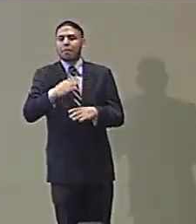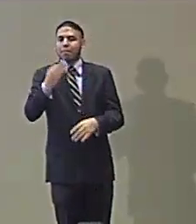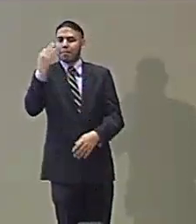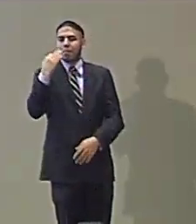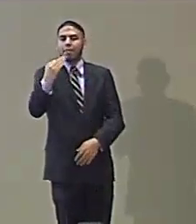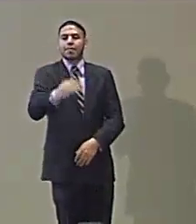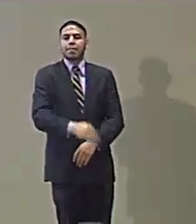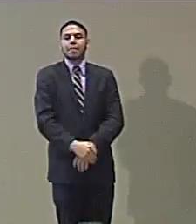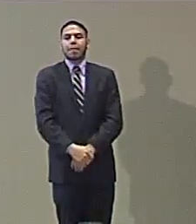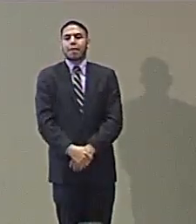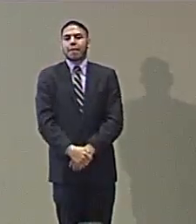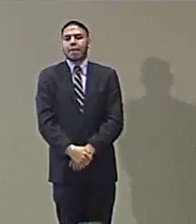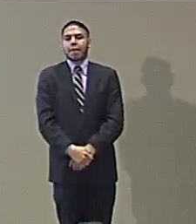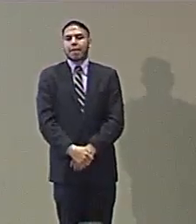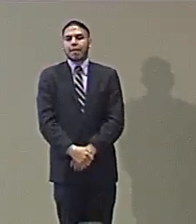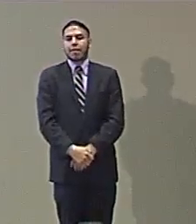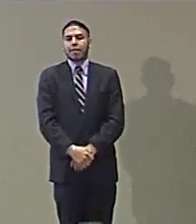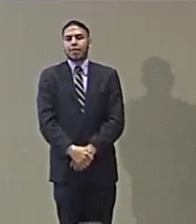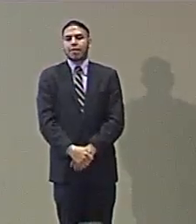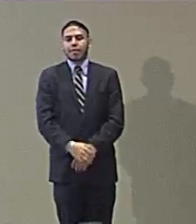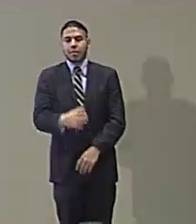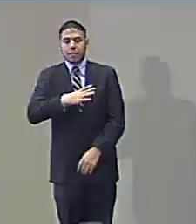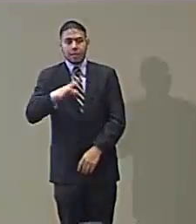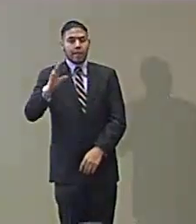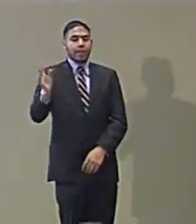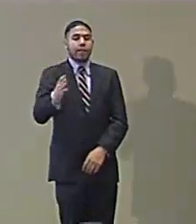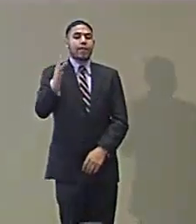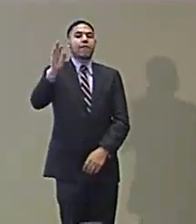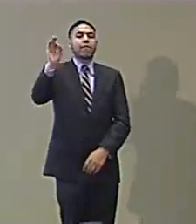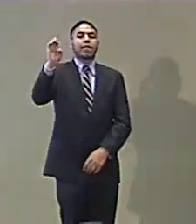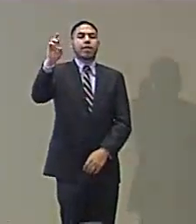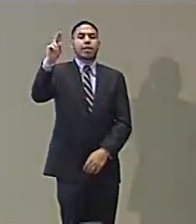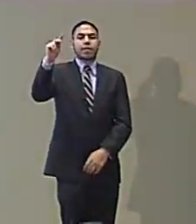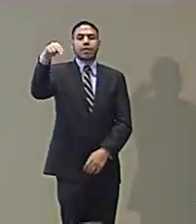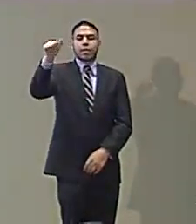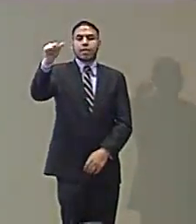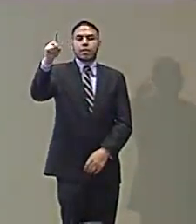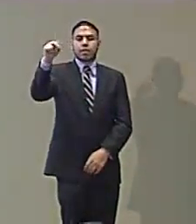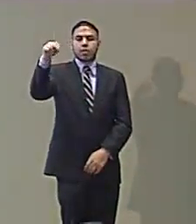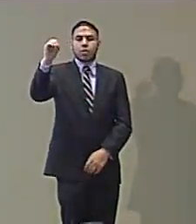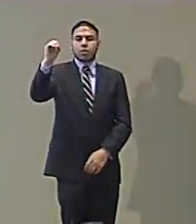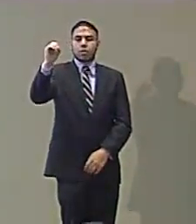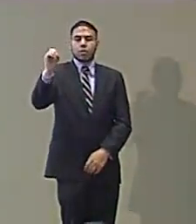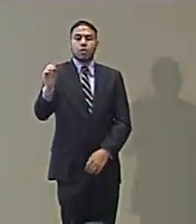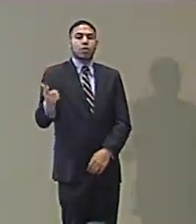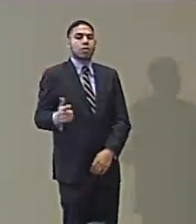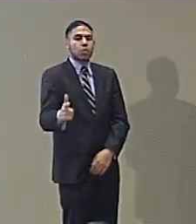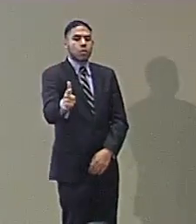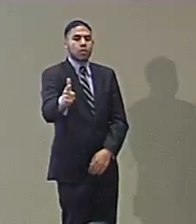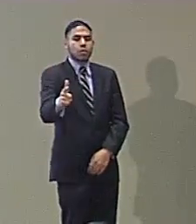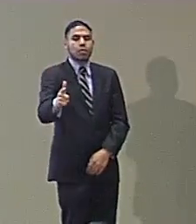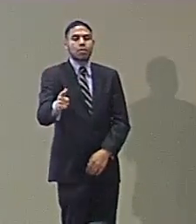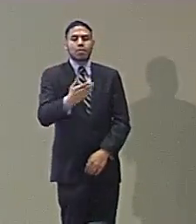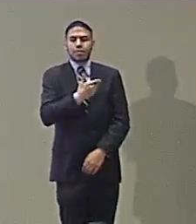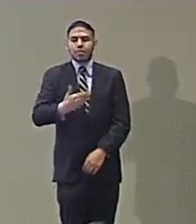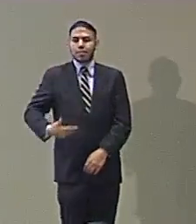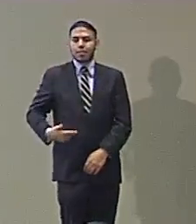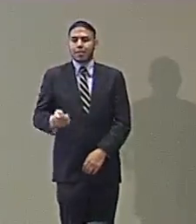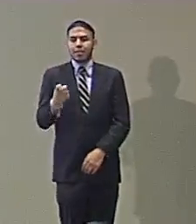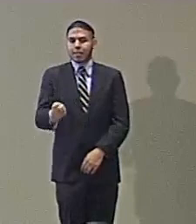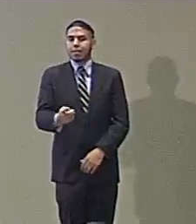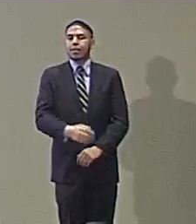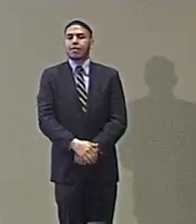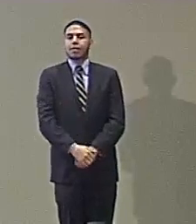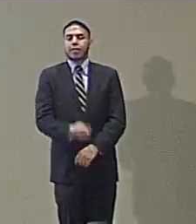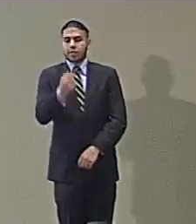también muchísimas gracias a fernando olivera sector de turismo de guanajuato y también presidente de la sectur y un agradecimiento especial a